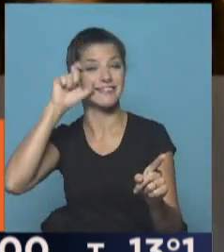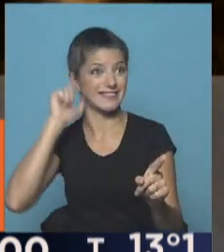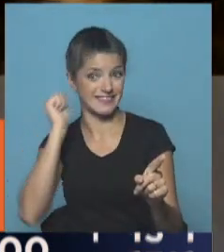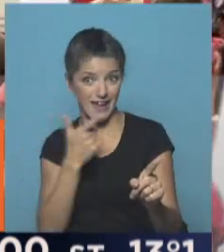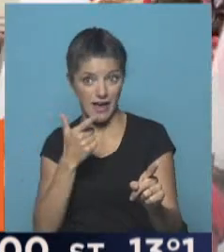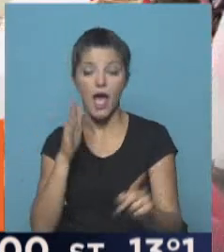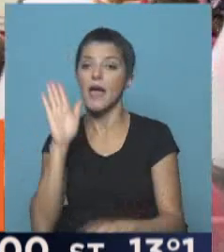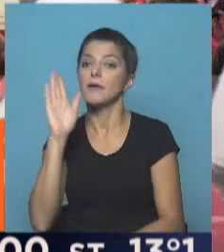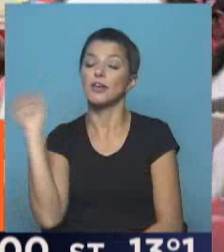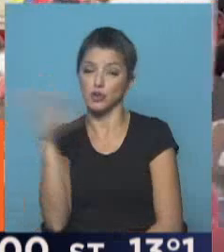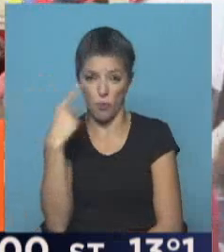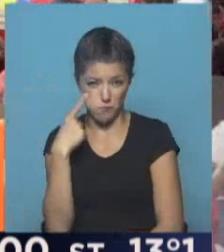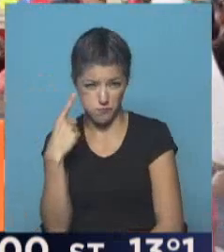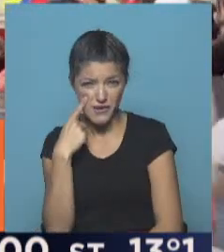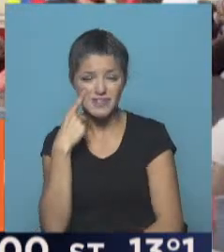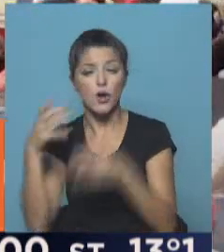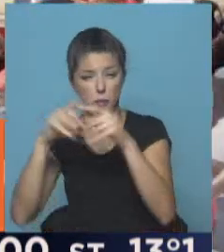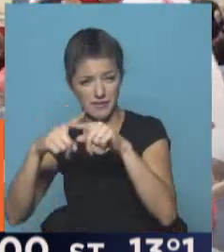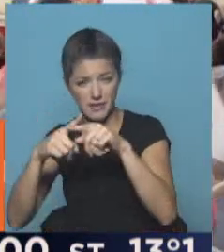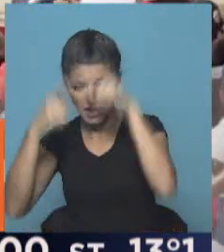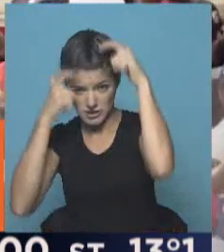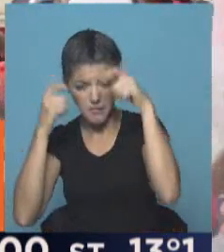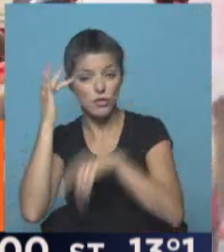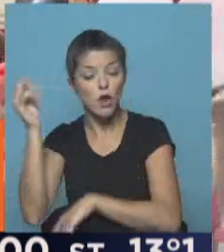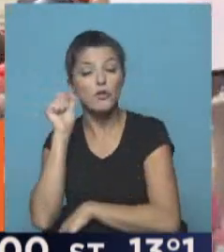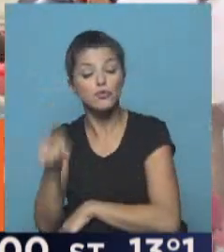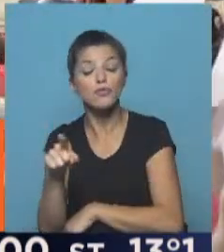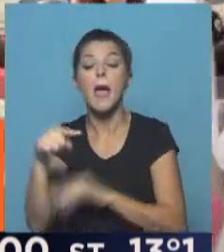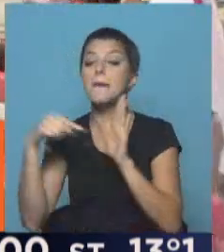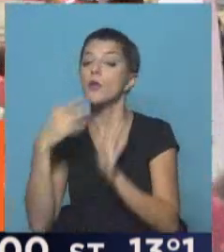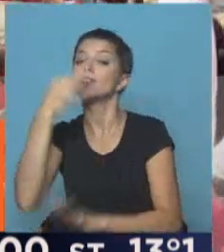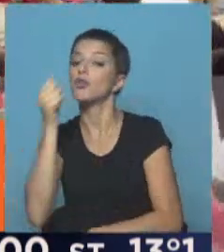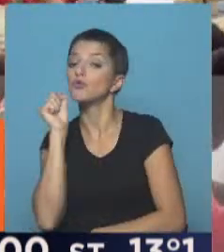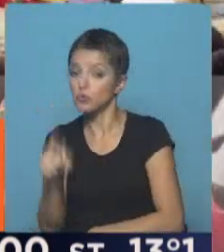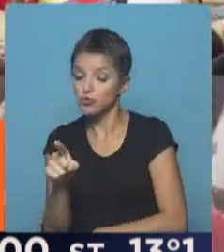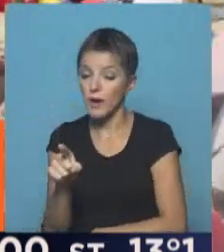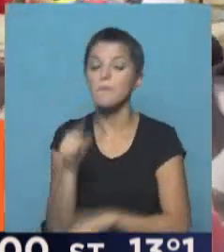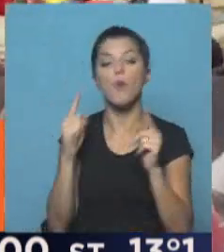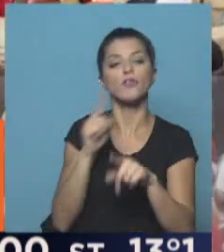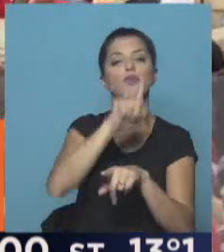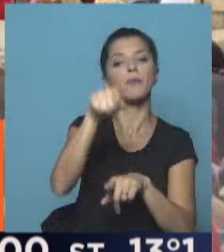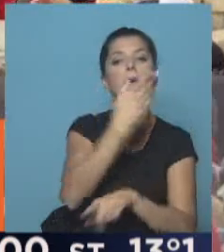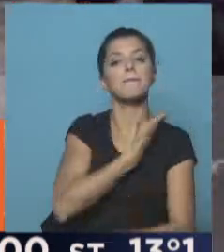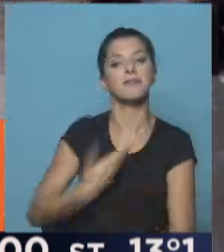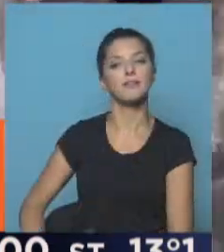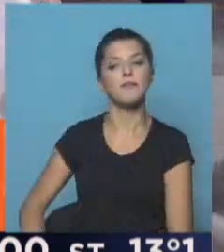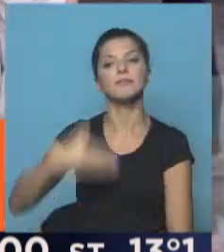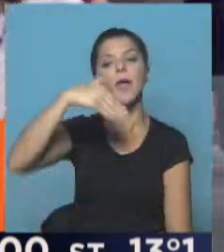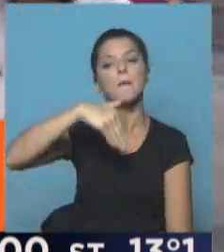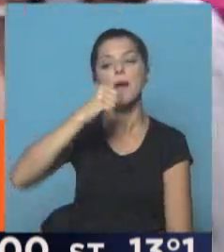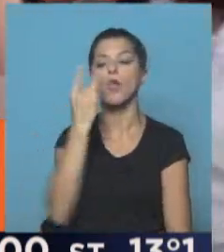histórica militancia en el chavismo, obligó al presidente Nicolás Maduro, quien la había impulsado, a pedir su revisión.